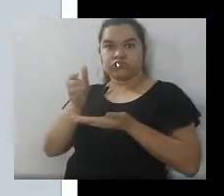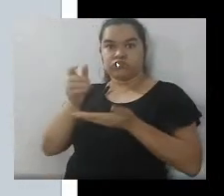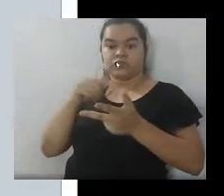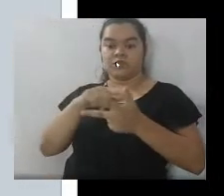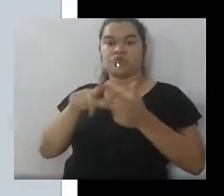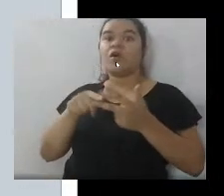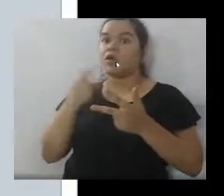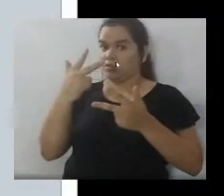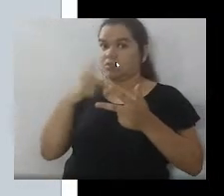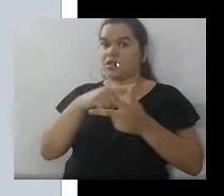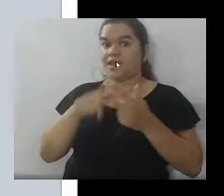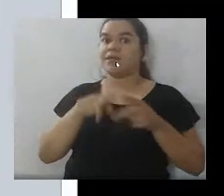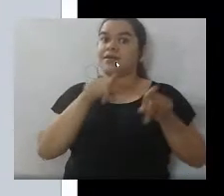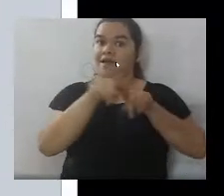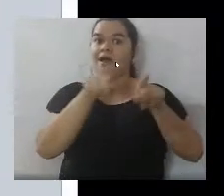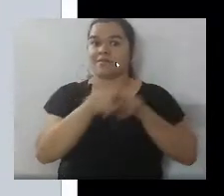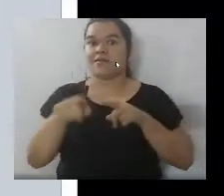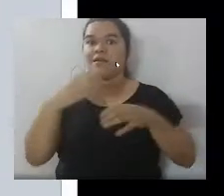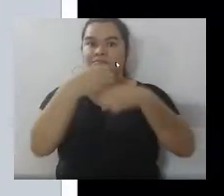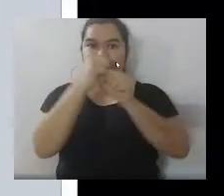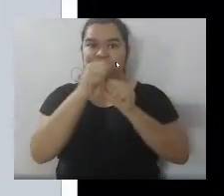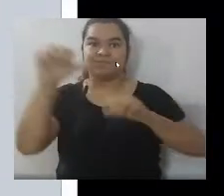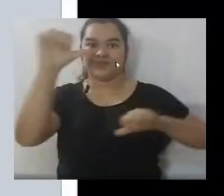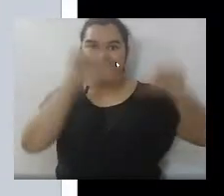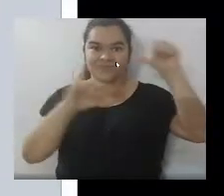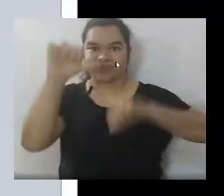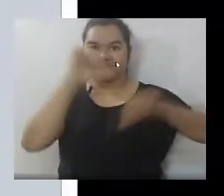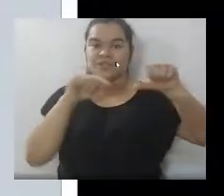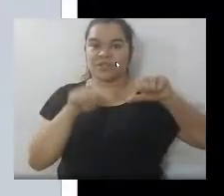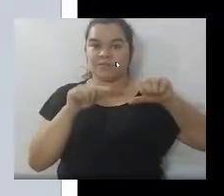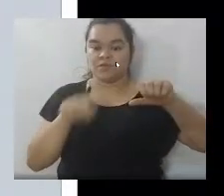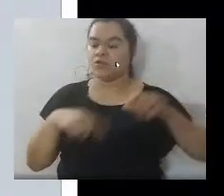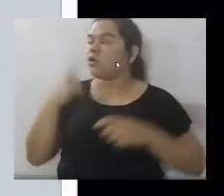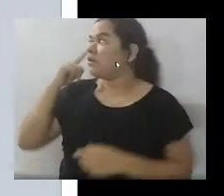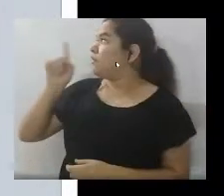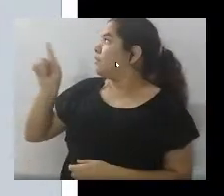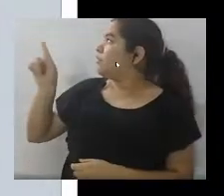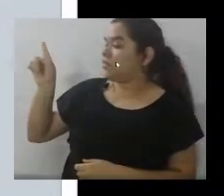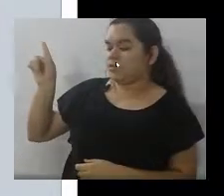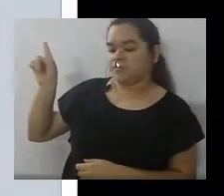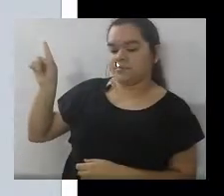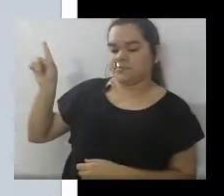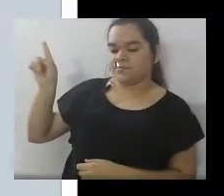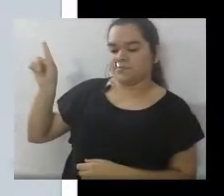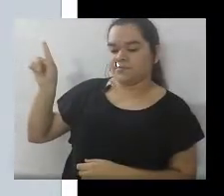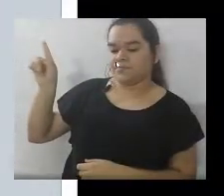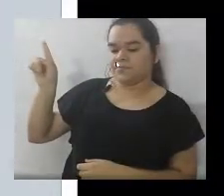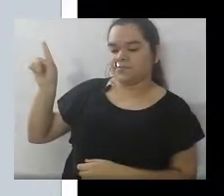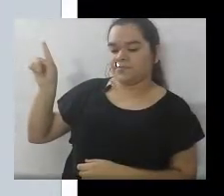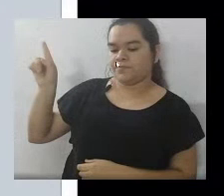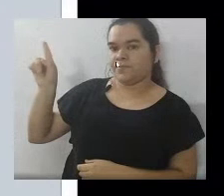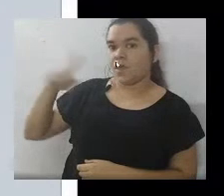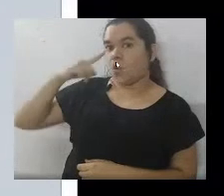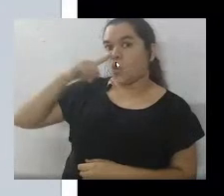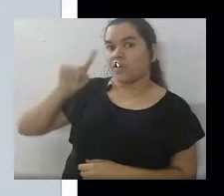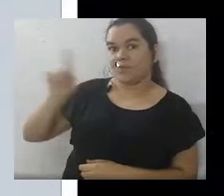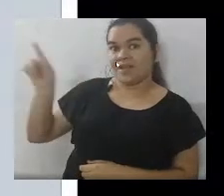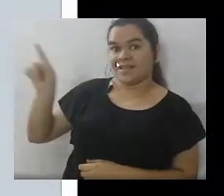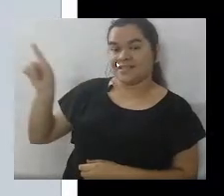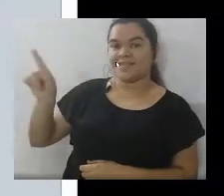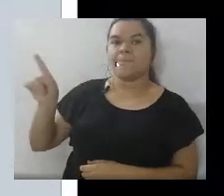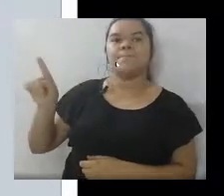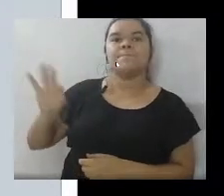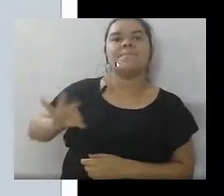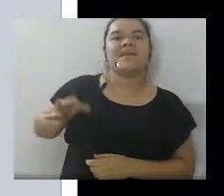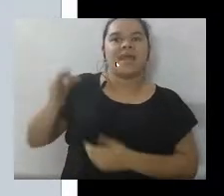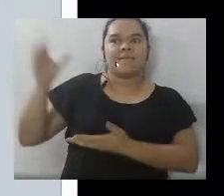Leluar y Milstein eran bioquímicos. Y este señor que les muestro último, que es el doctor Rabinovich, que si bien no es premio